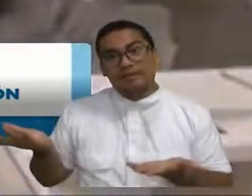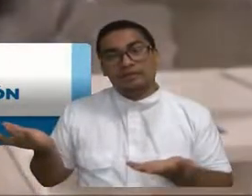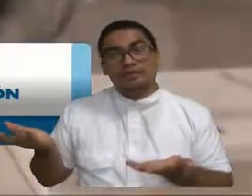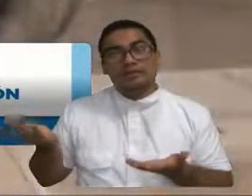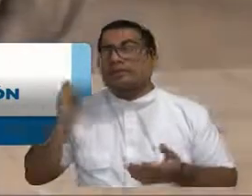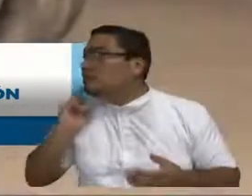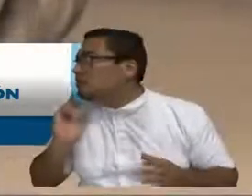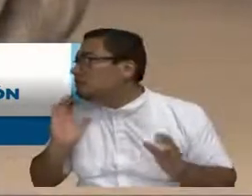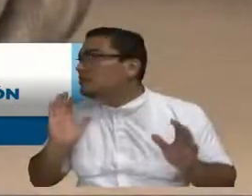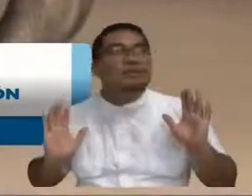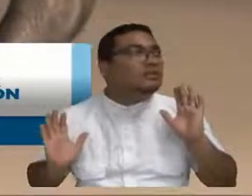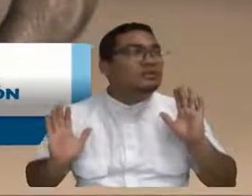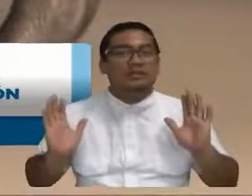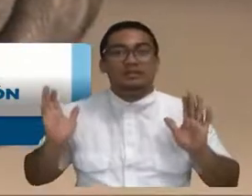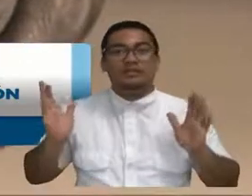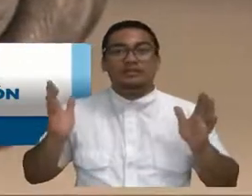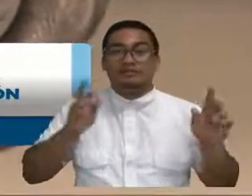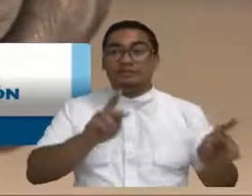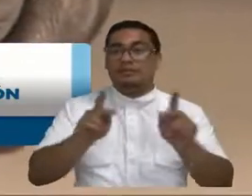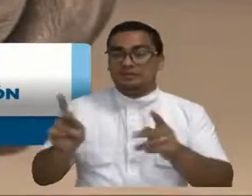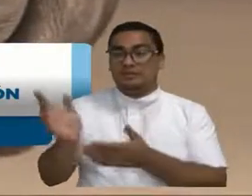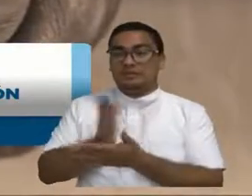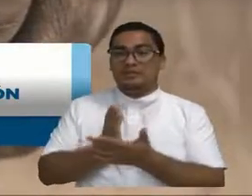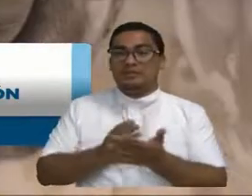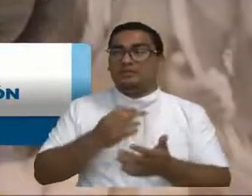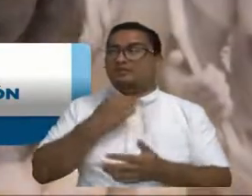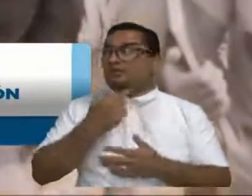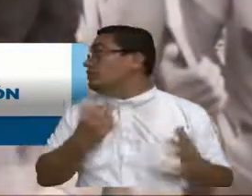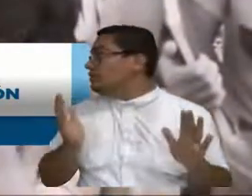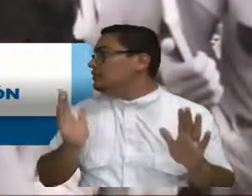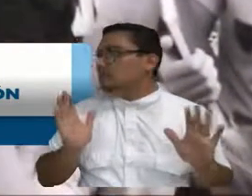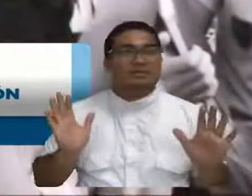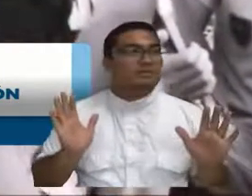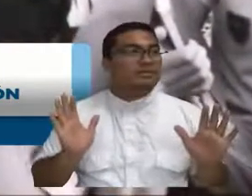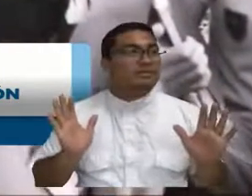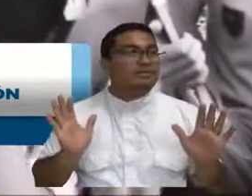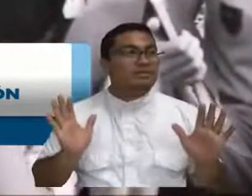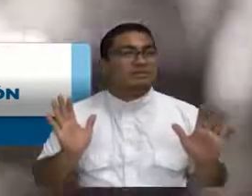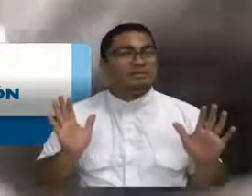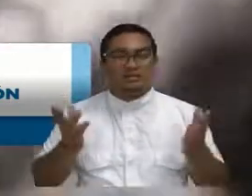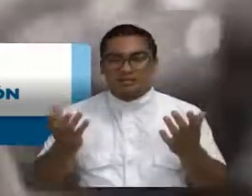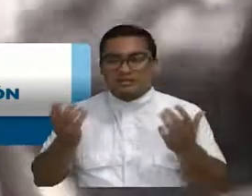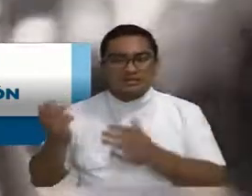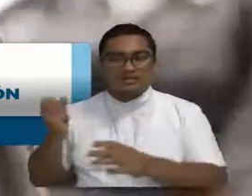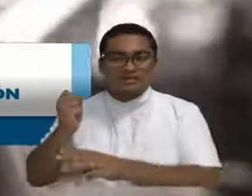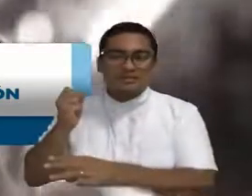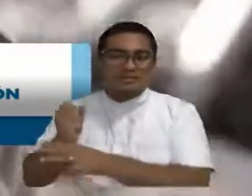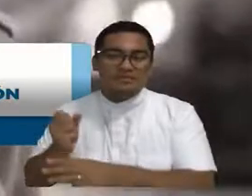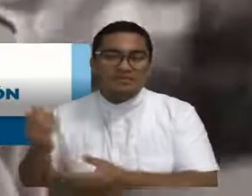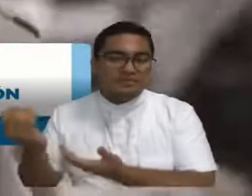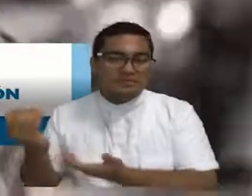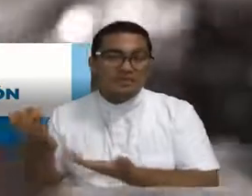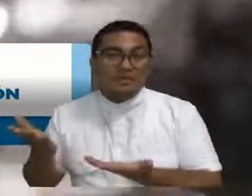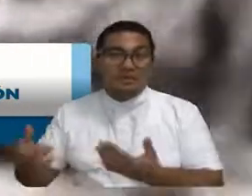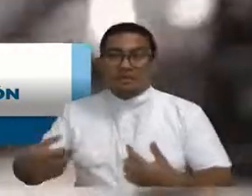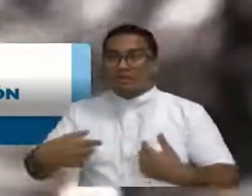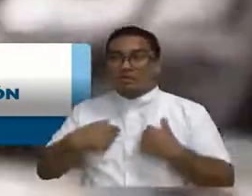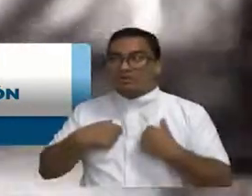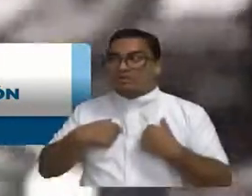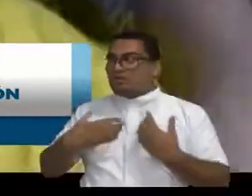también. Esas son las alucinaciones, escuchar voces que le orientan a hacerle daño al bebé o hacerse daño a sí misma. Entonces,